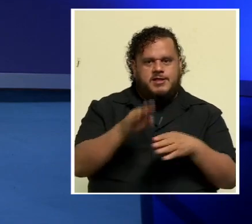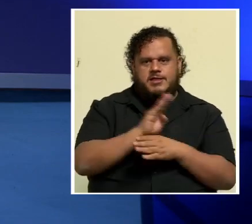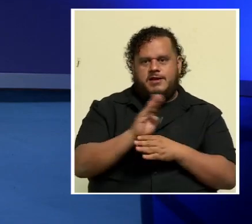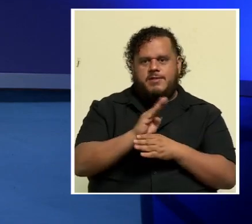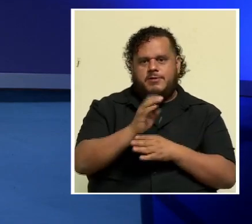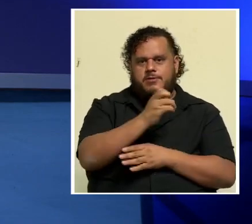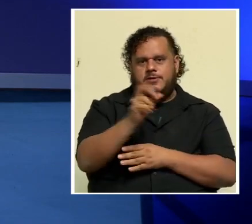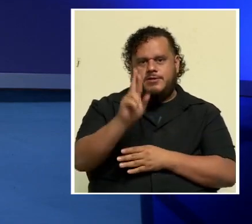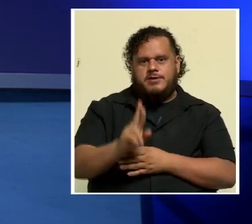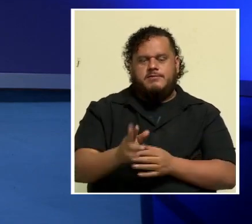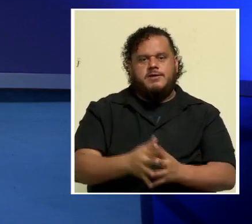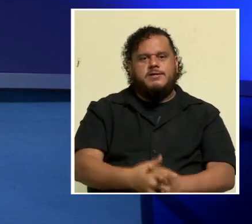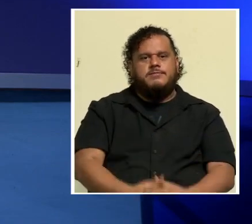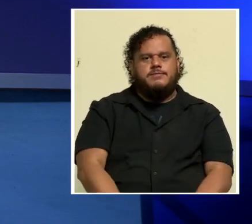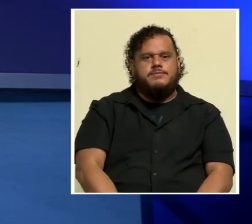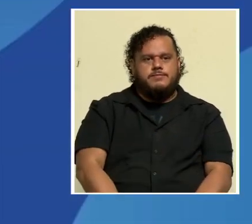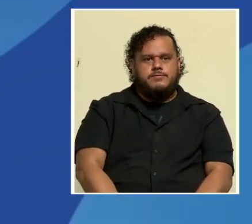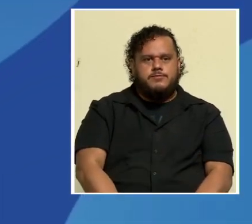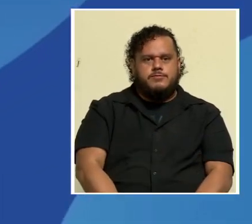Rica.